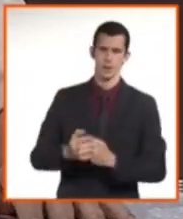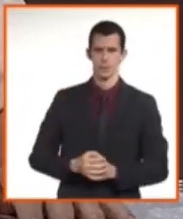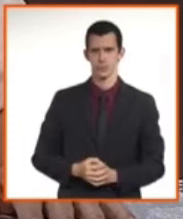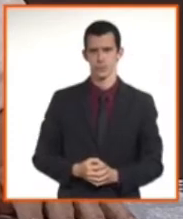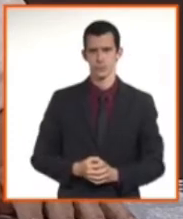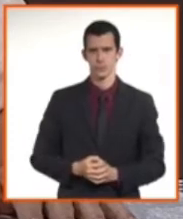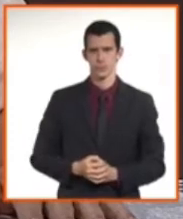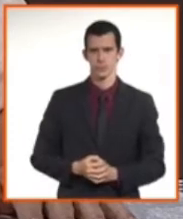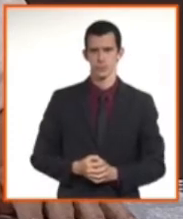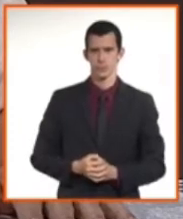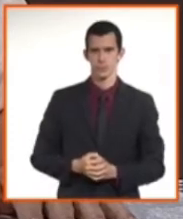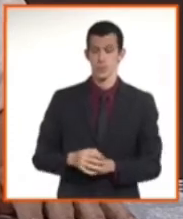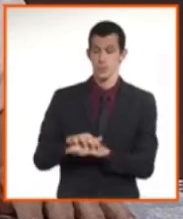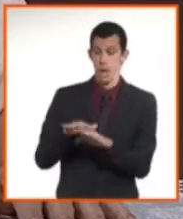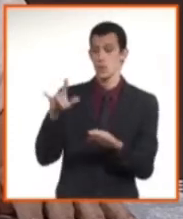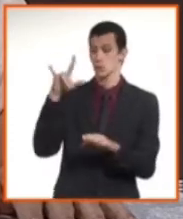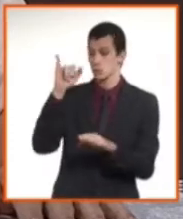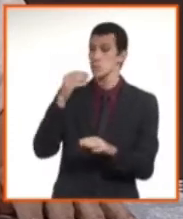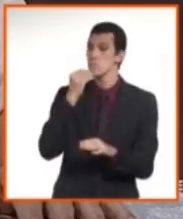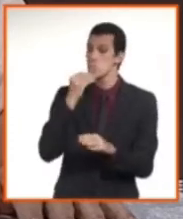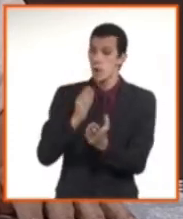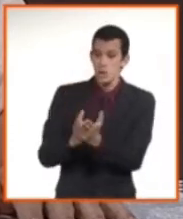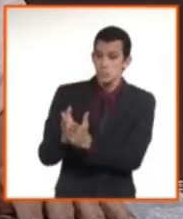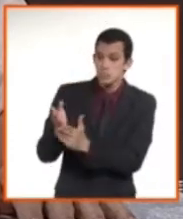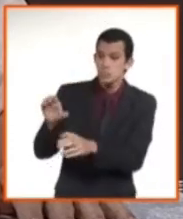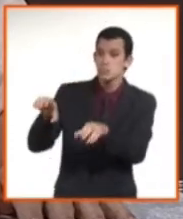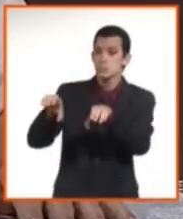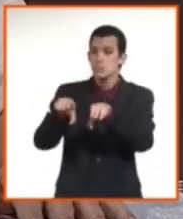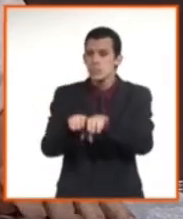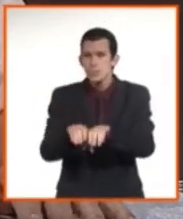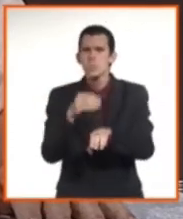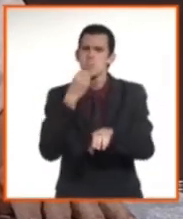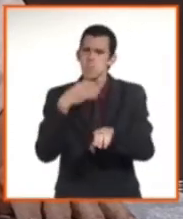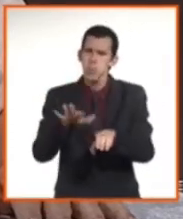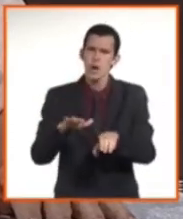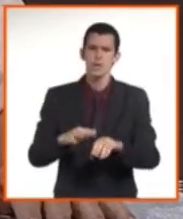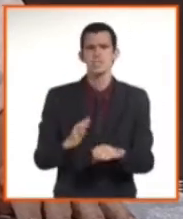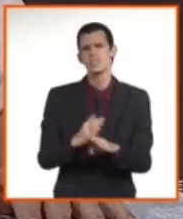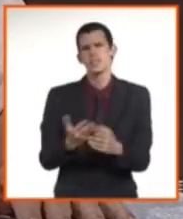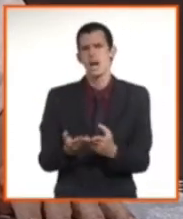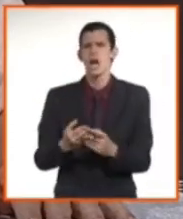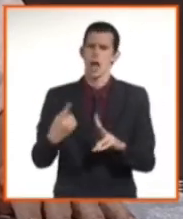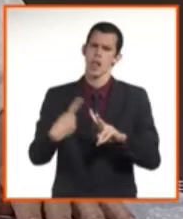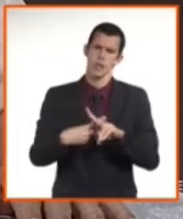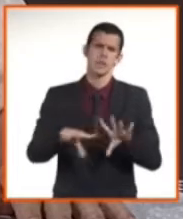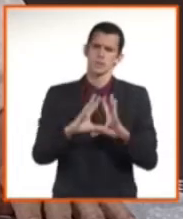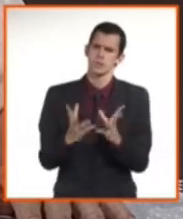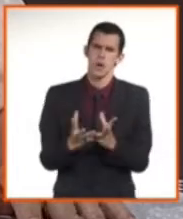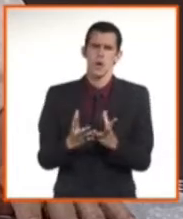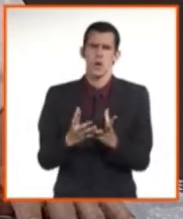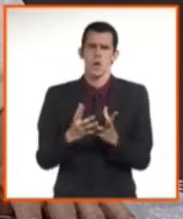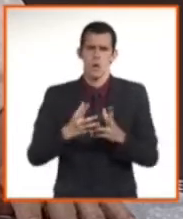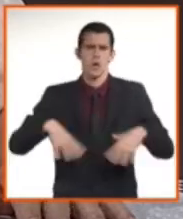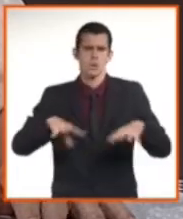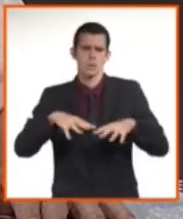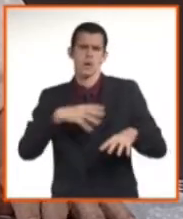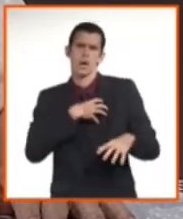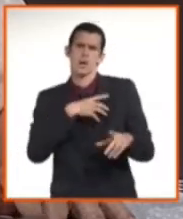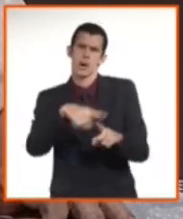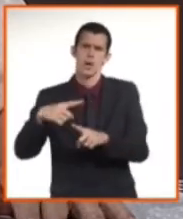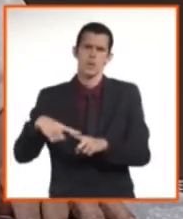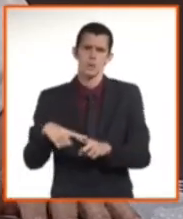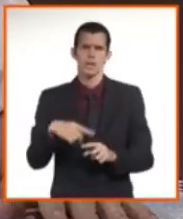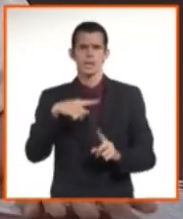vez a la generación del sistema. Es decir, que las condiciones existen, están creadas y tenemos personal competente para